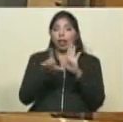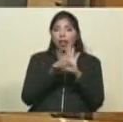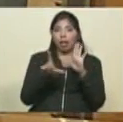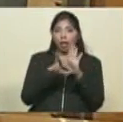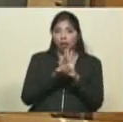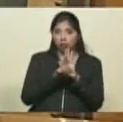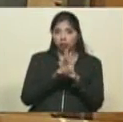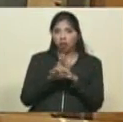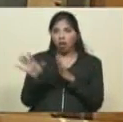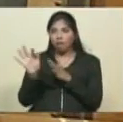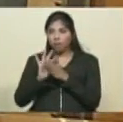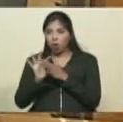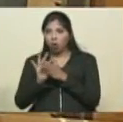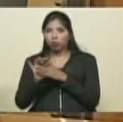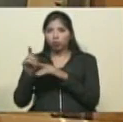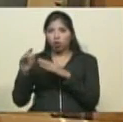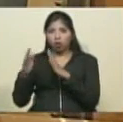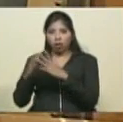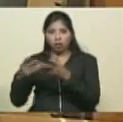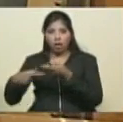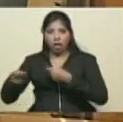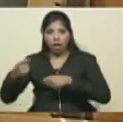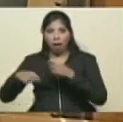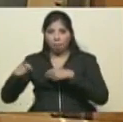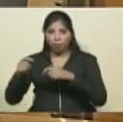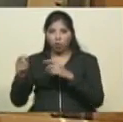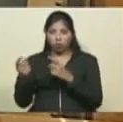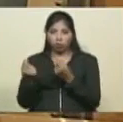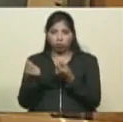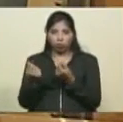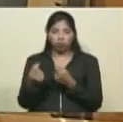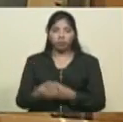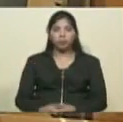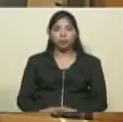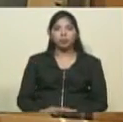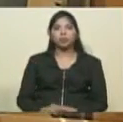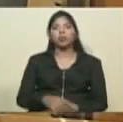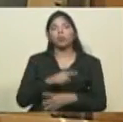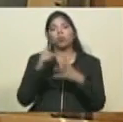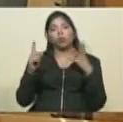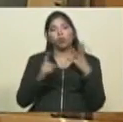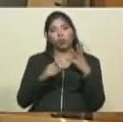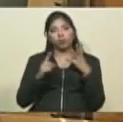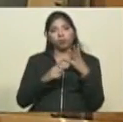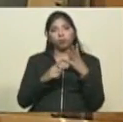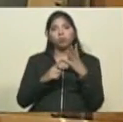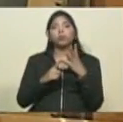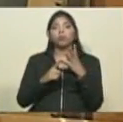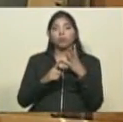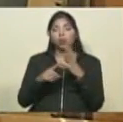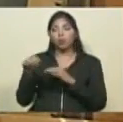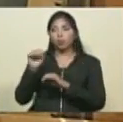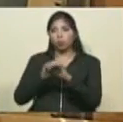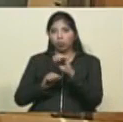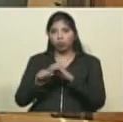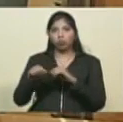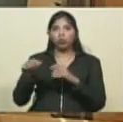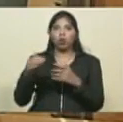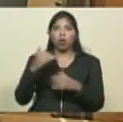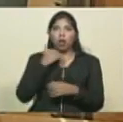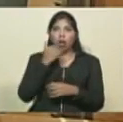y regulación de las casas de cambio. Cuarto, la ley constituyente de promoción y protección de la inversión extranjera en